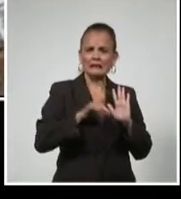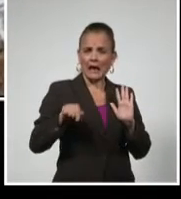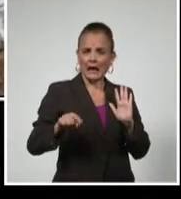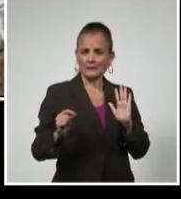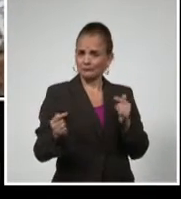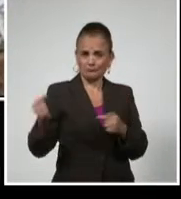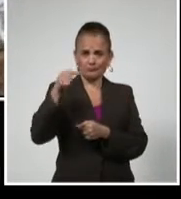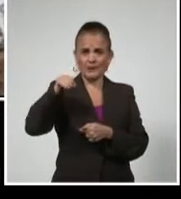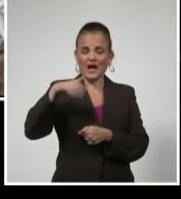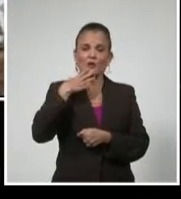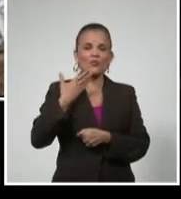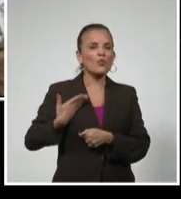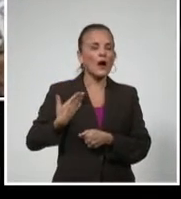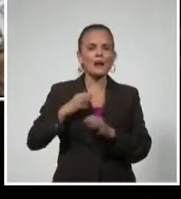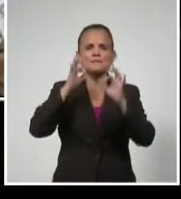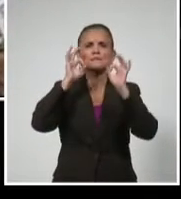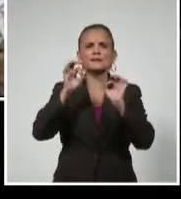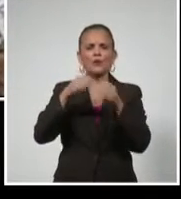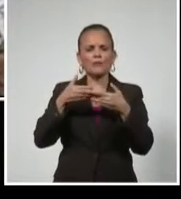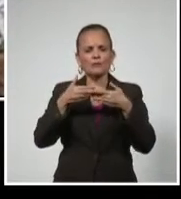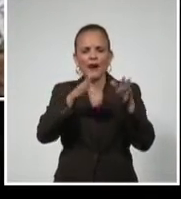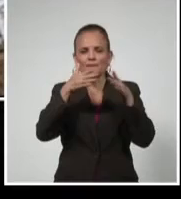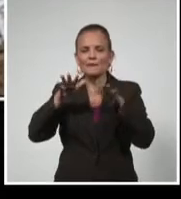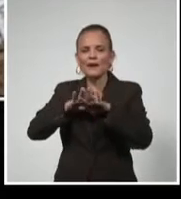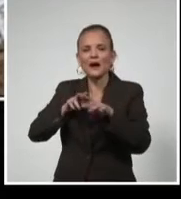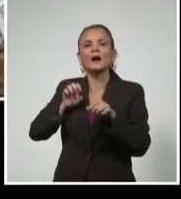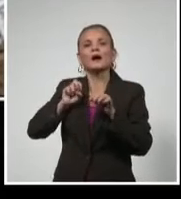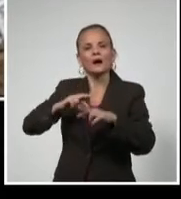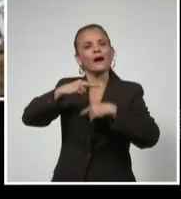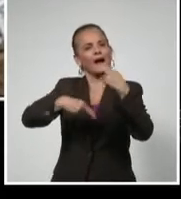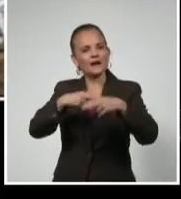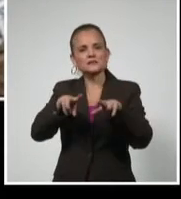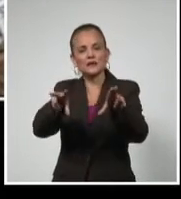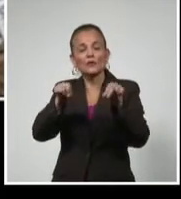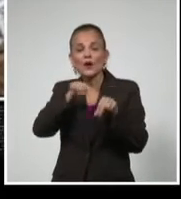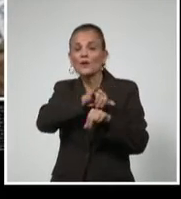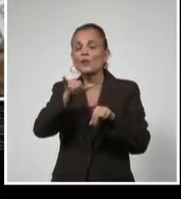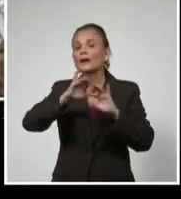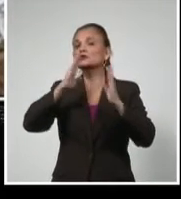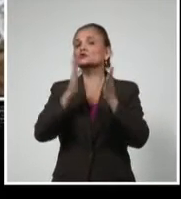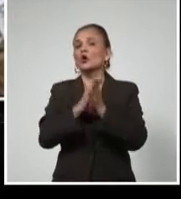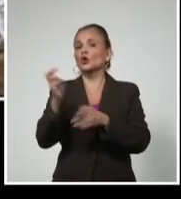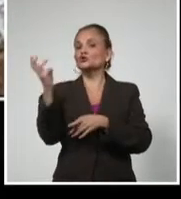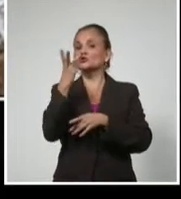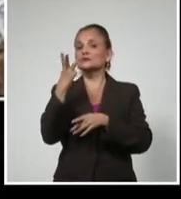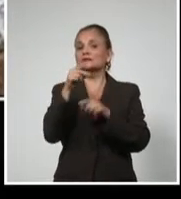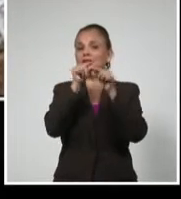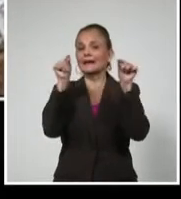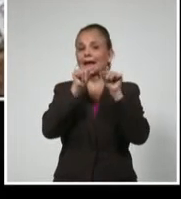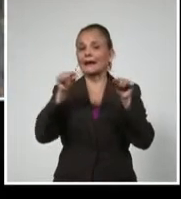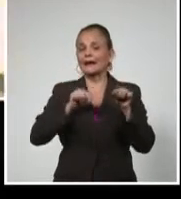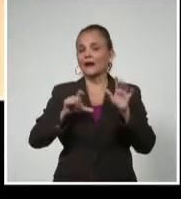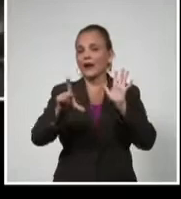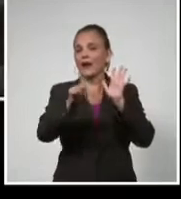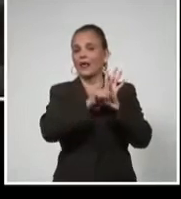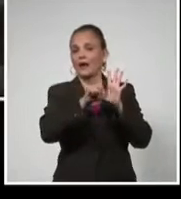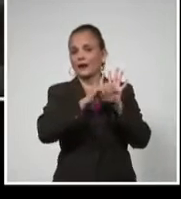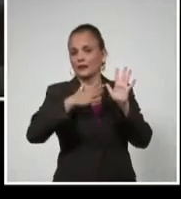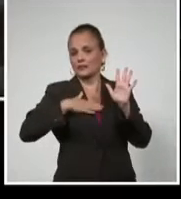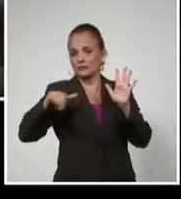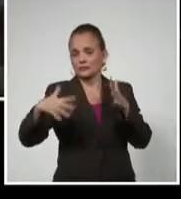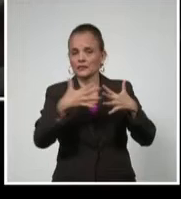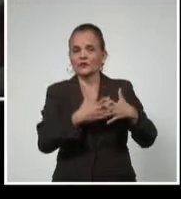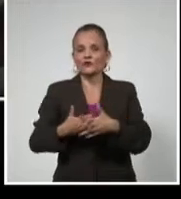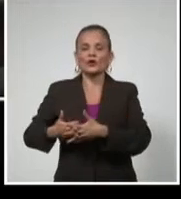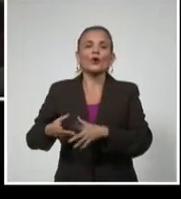activación del título 3 de la ley Helms-Burton, una legislación aprobada por el Congreso norteamericano en 1996, que contempla